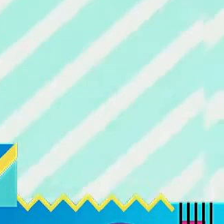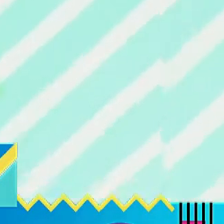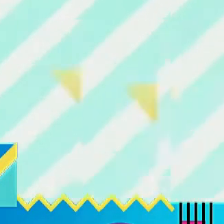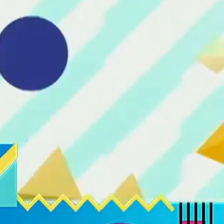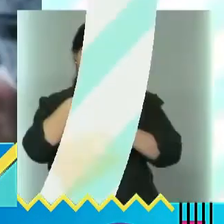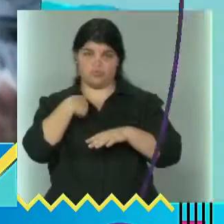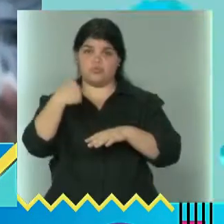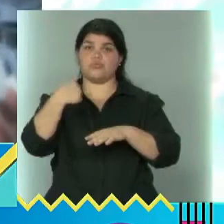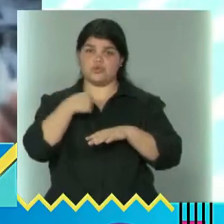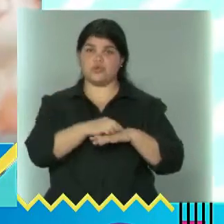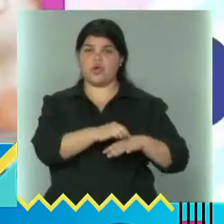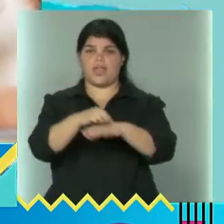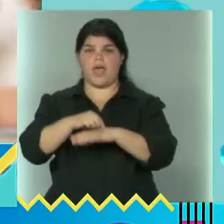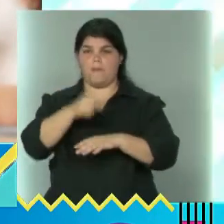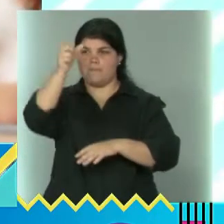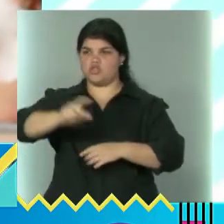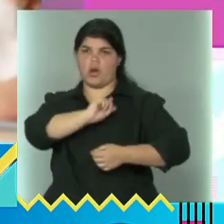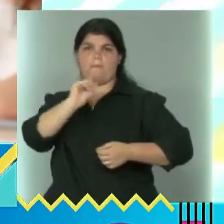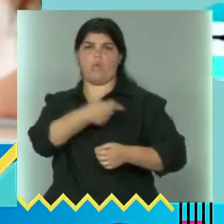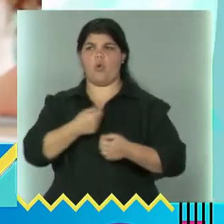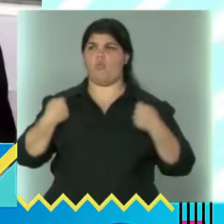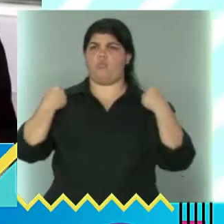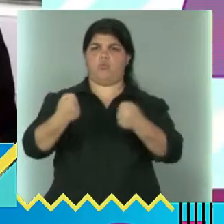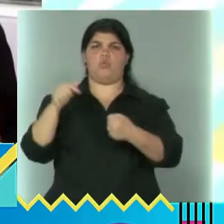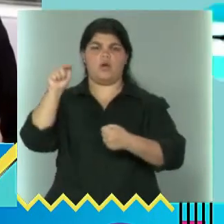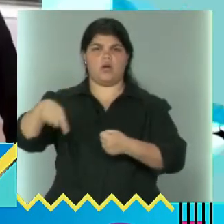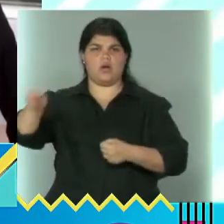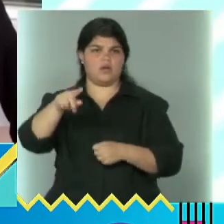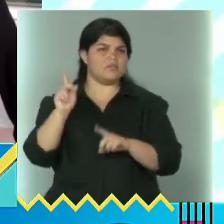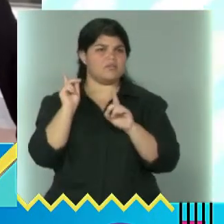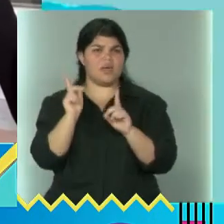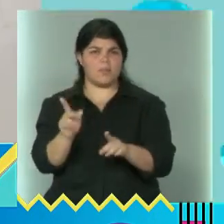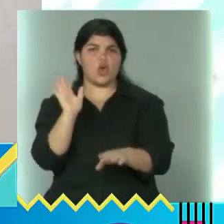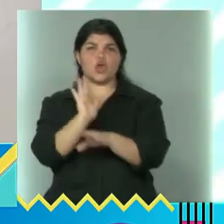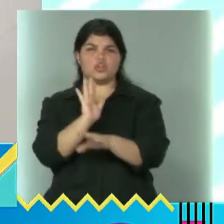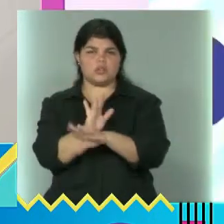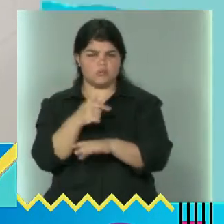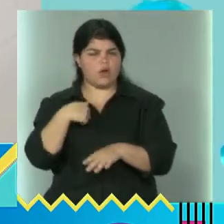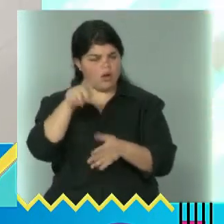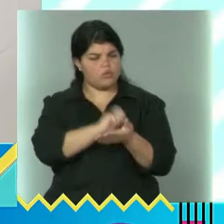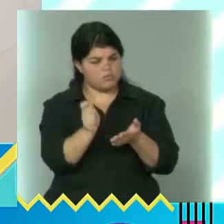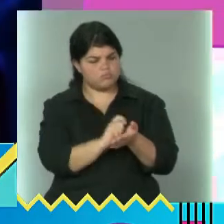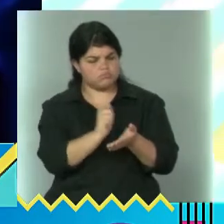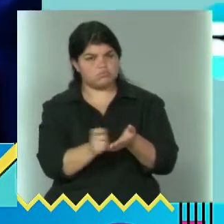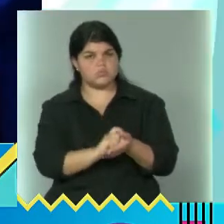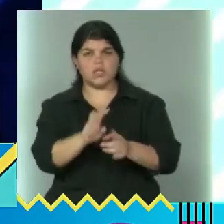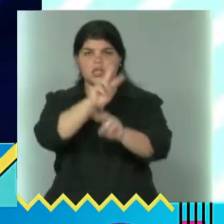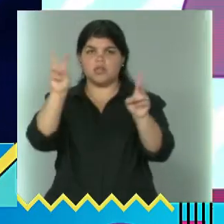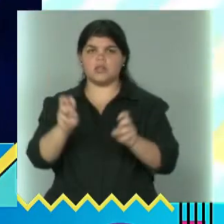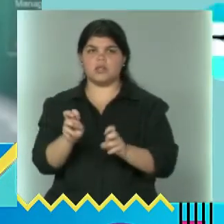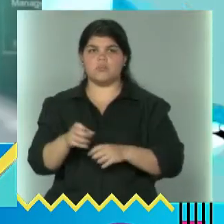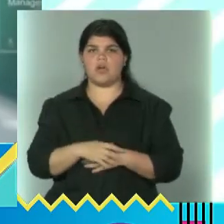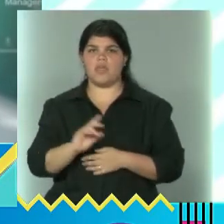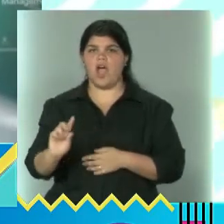personas que tienen mucho poder. Hay un concepto que yo he acuñado y sobre el que estoy escribiendo bastante ahora, que es el concepto del autismo del